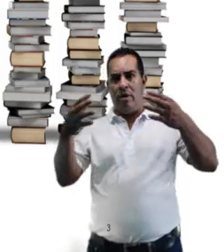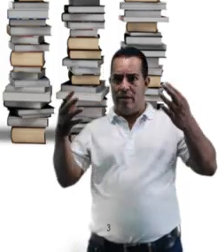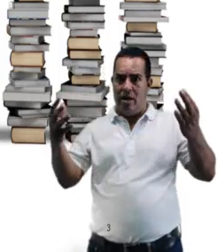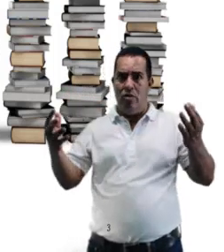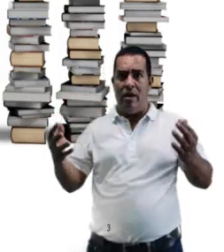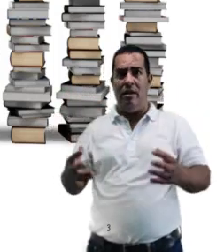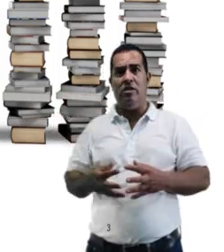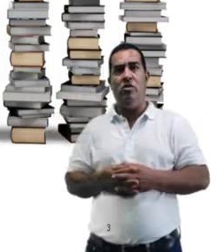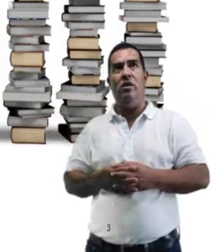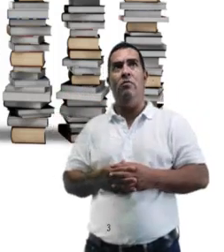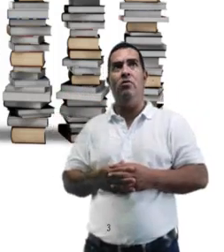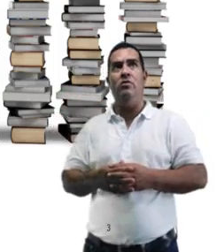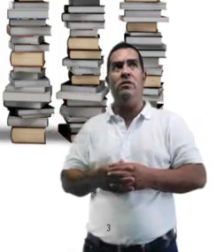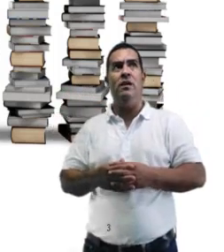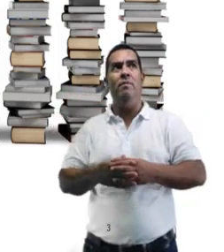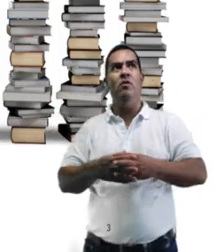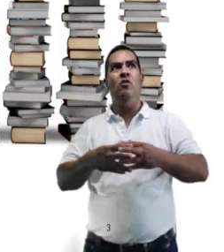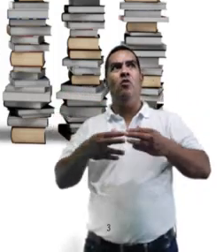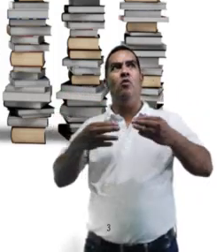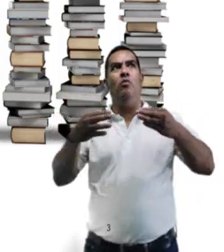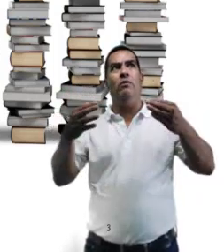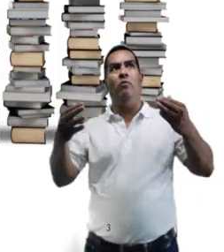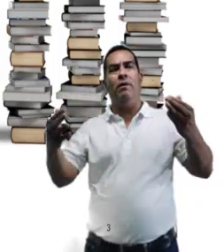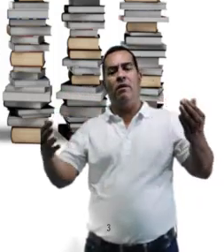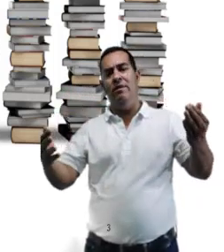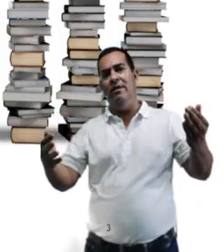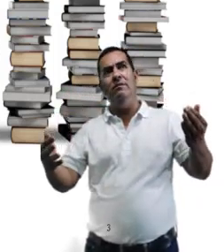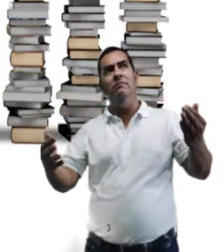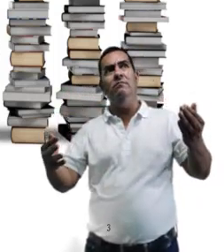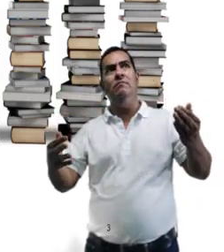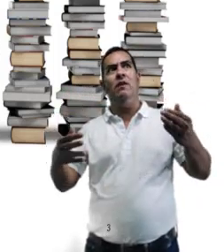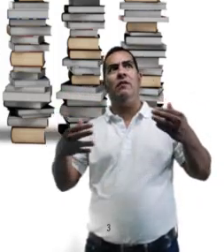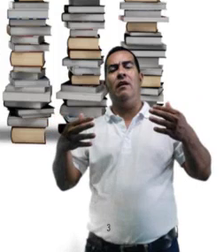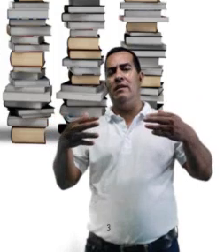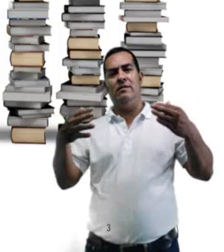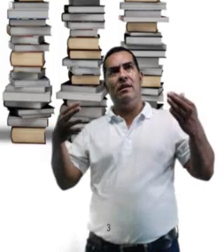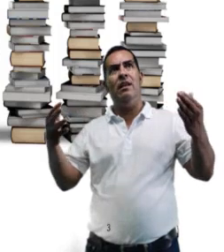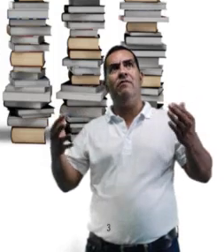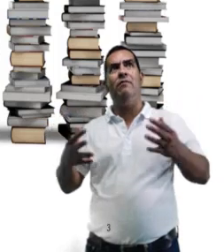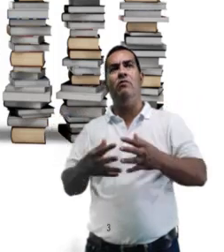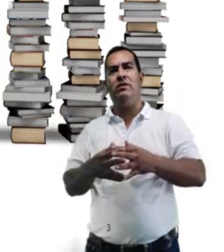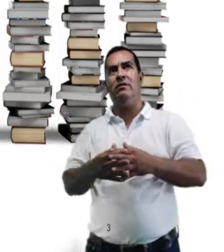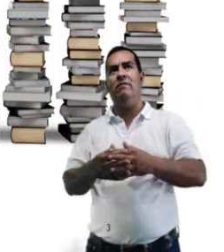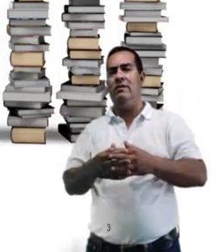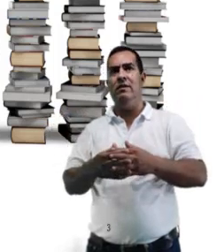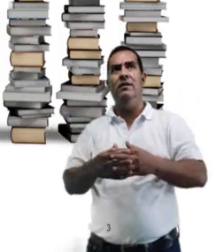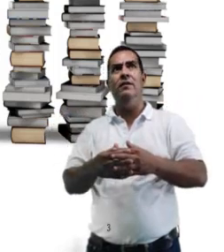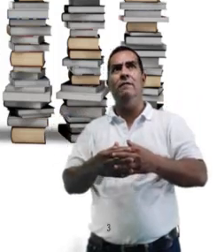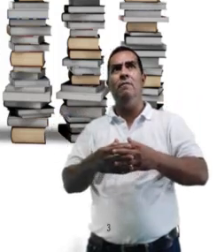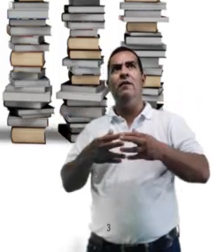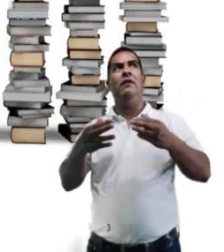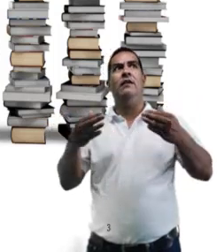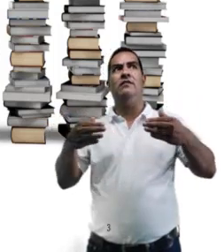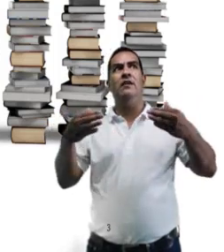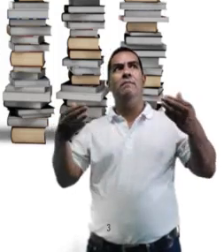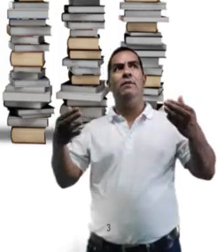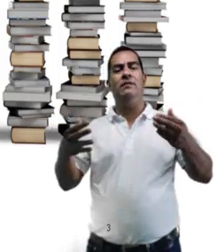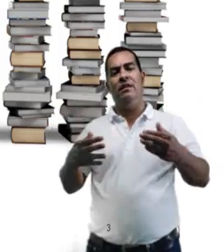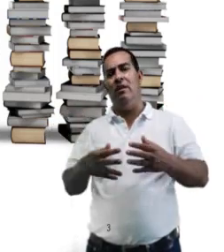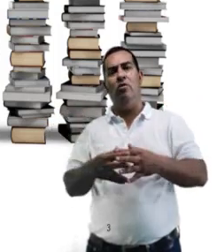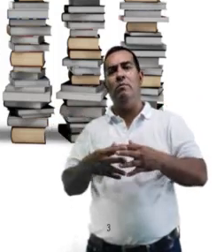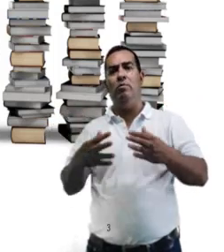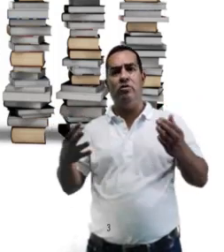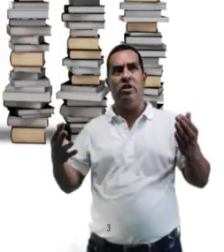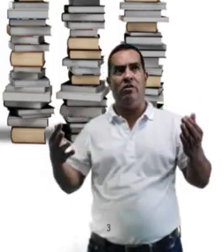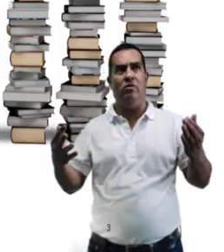para concretar una relación amorosa o para bien realizar la famosa travesía que siempre